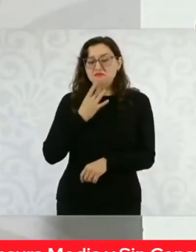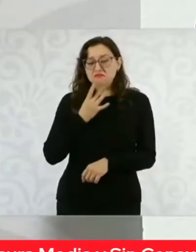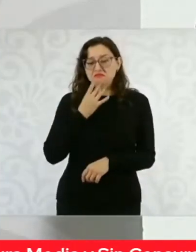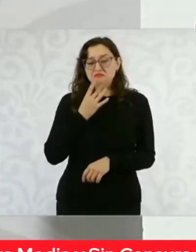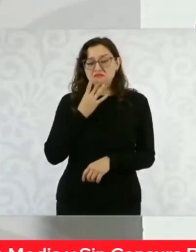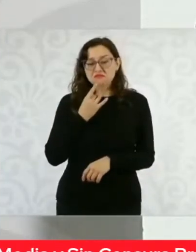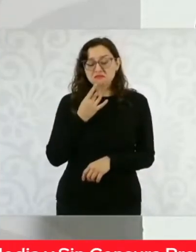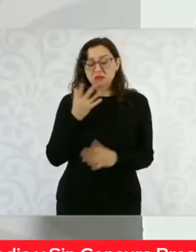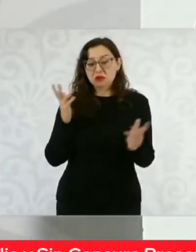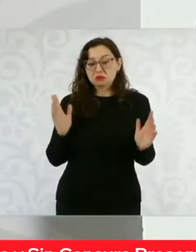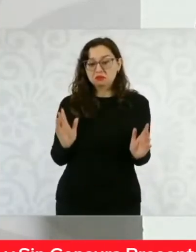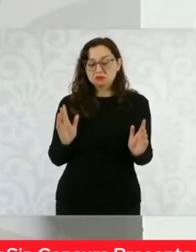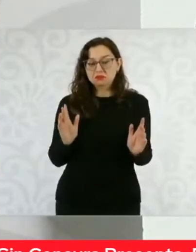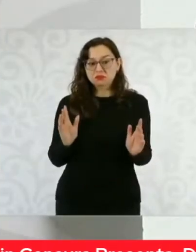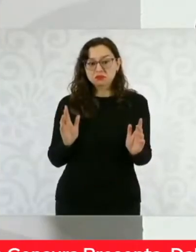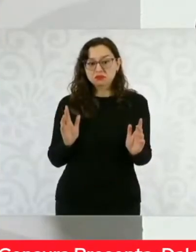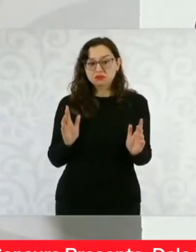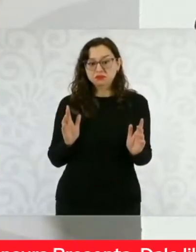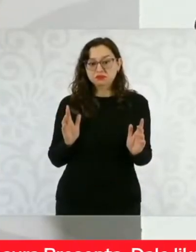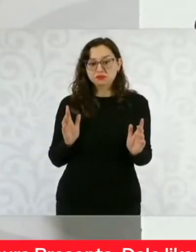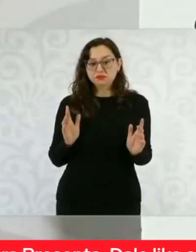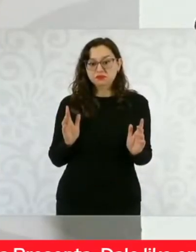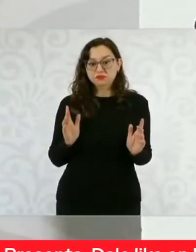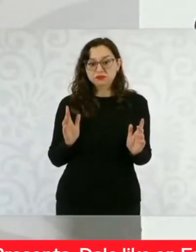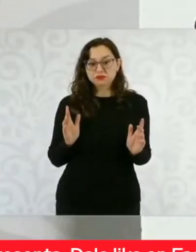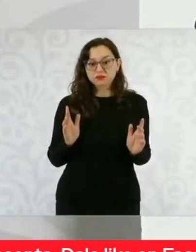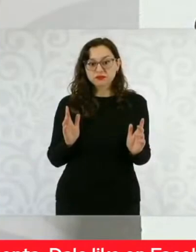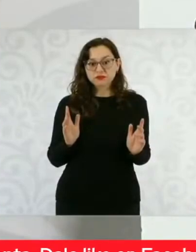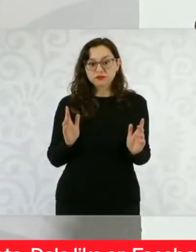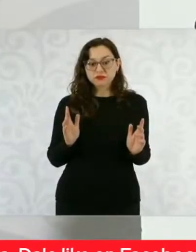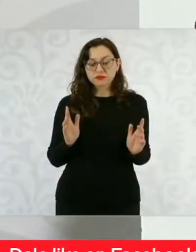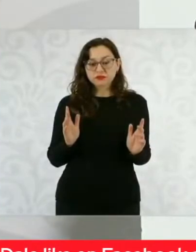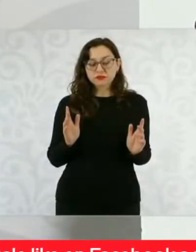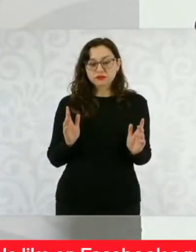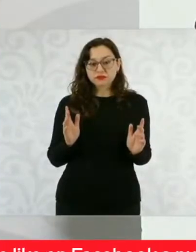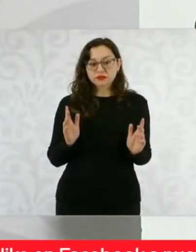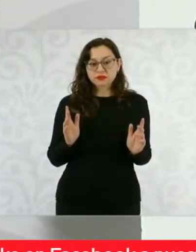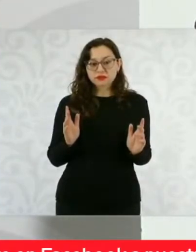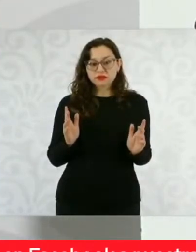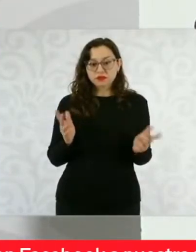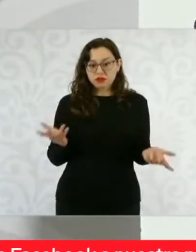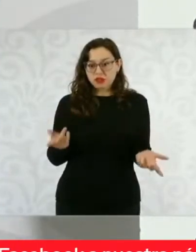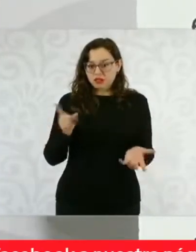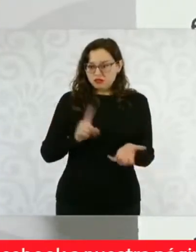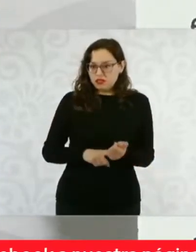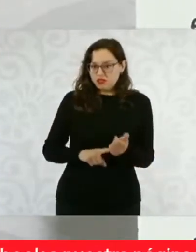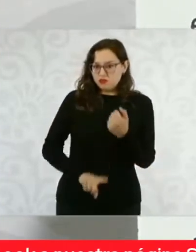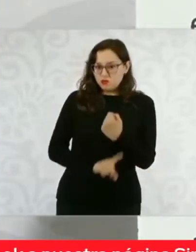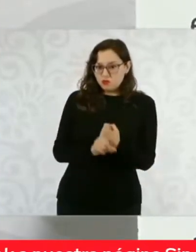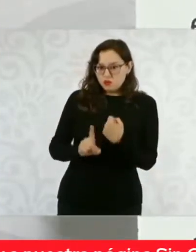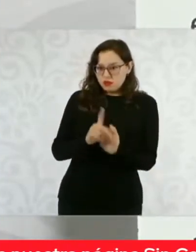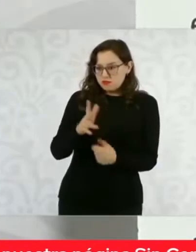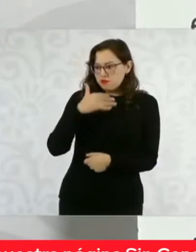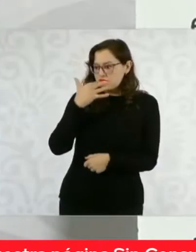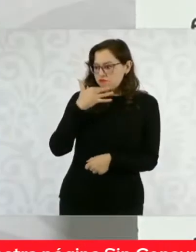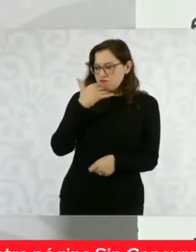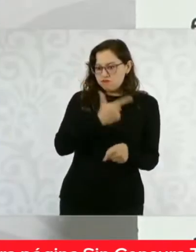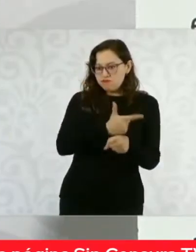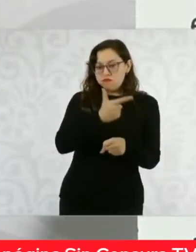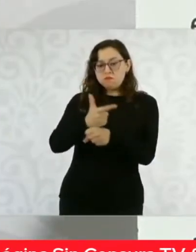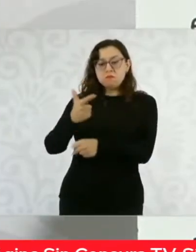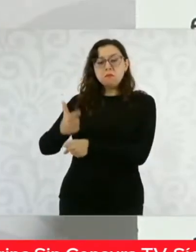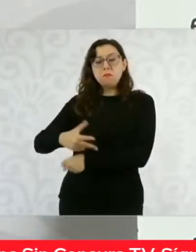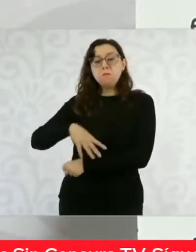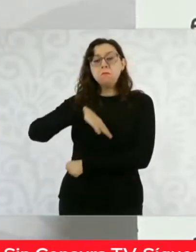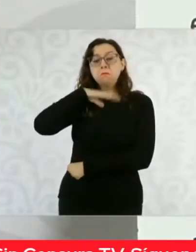irrelevantes, dado que no se atacan los verdaderos actos de corrupción